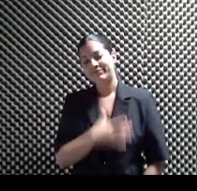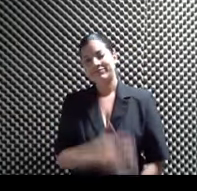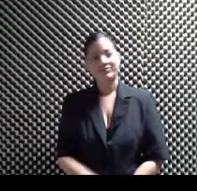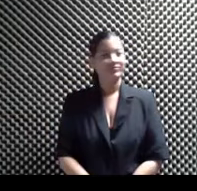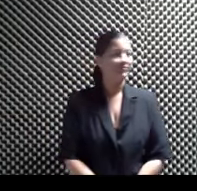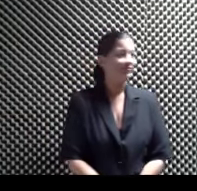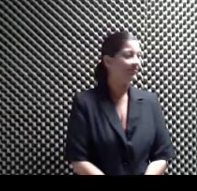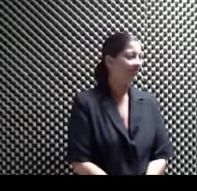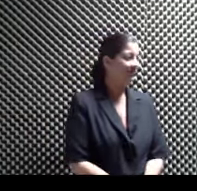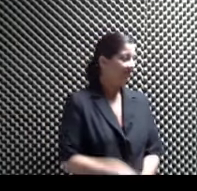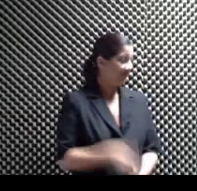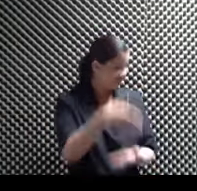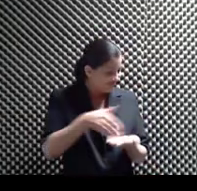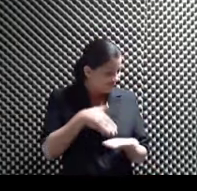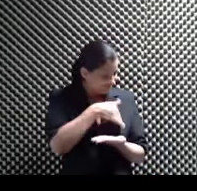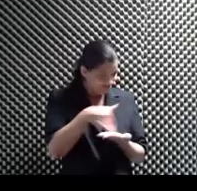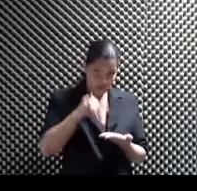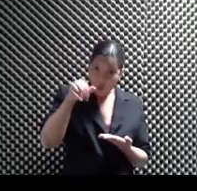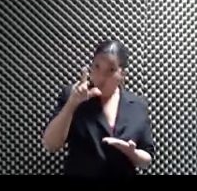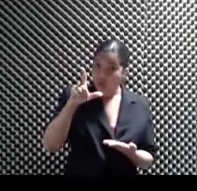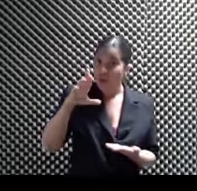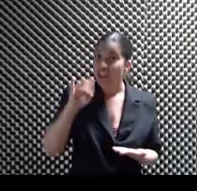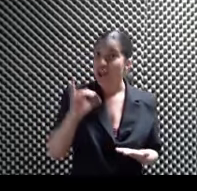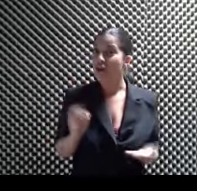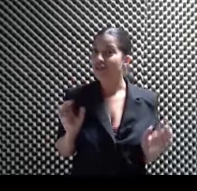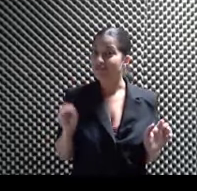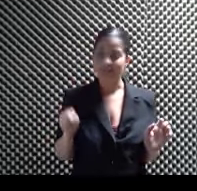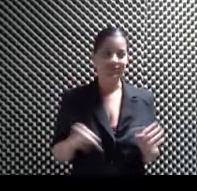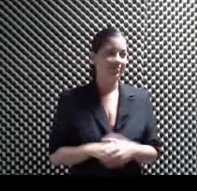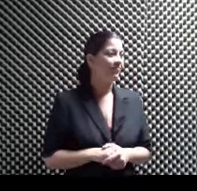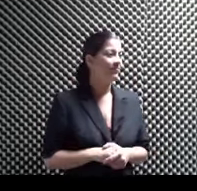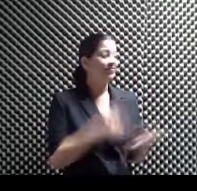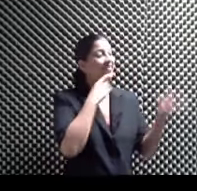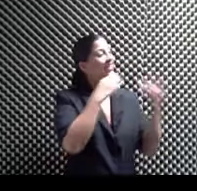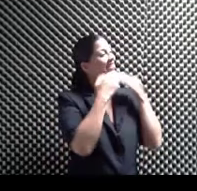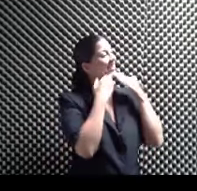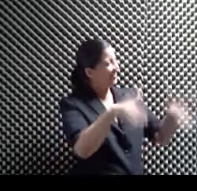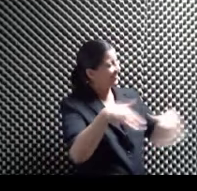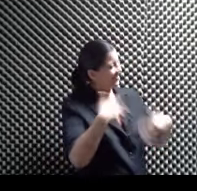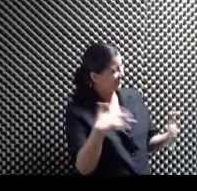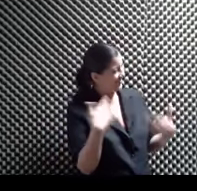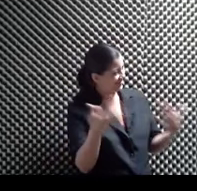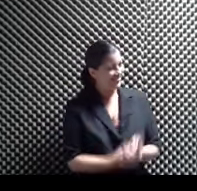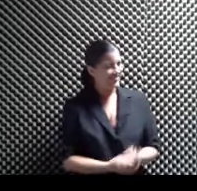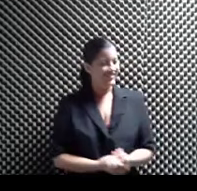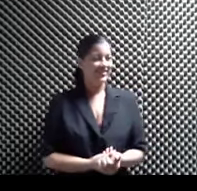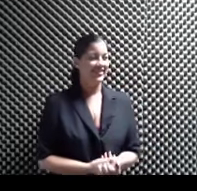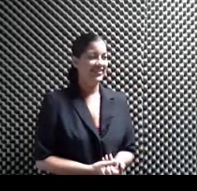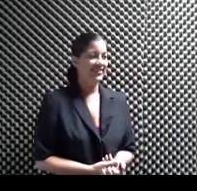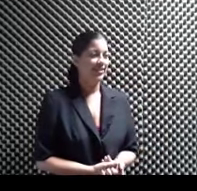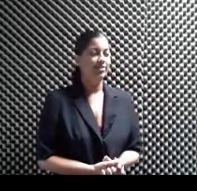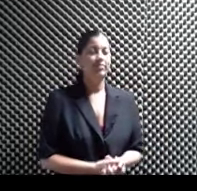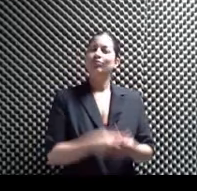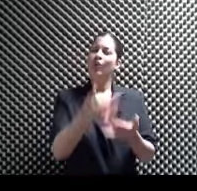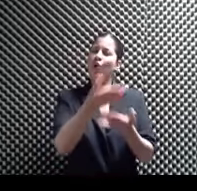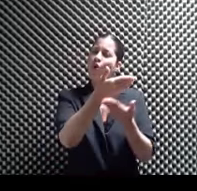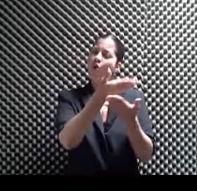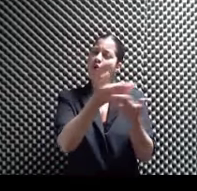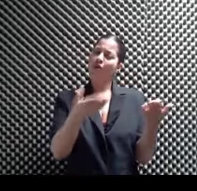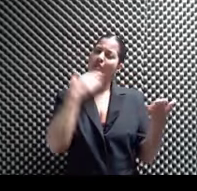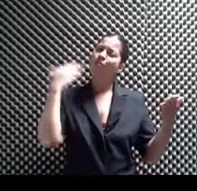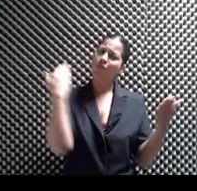Biscochito Y Todo Felicidades Gracias Gracias Muchas cosas buenas En esto No voy ¿Cuántos son?